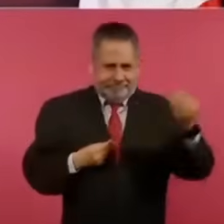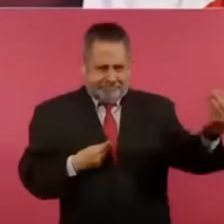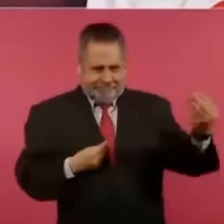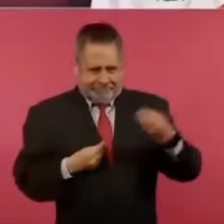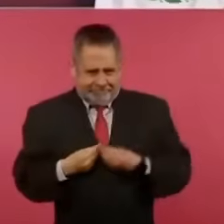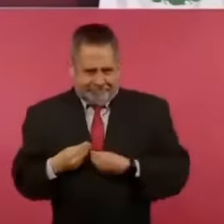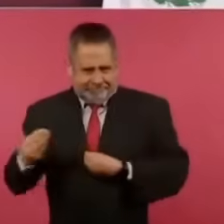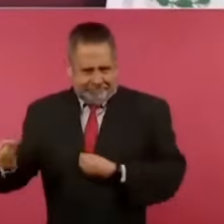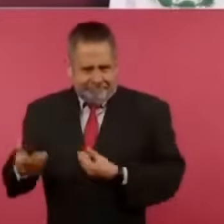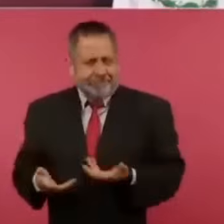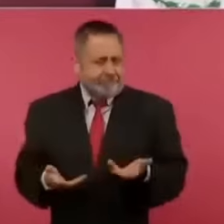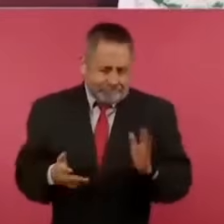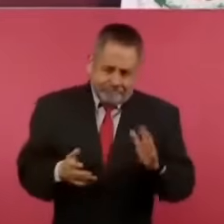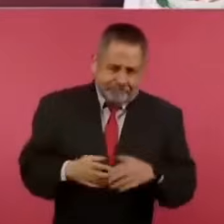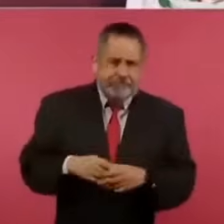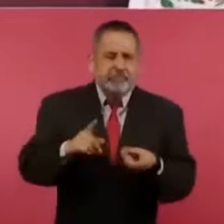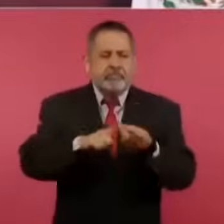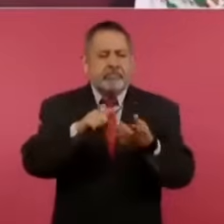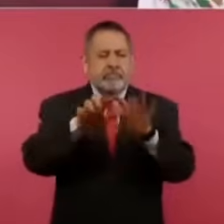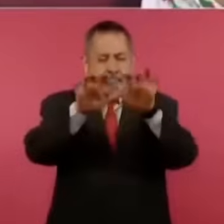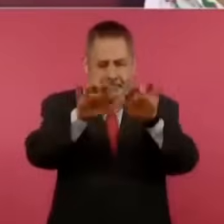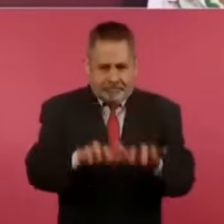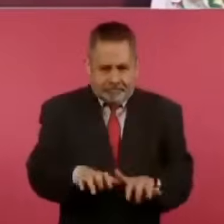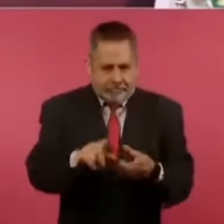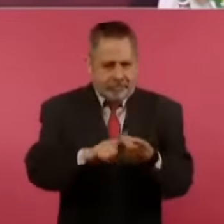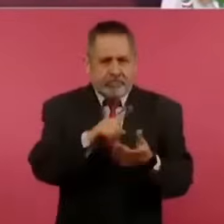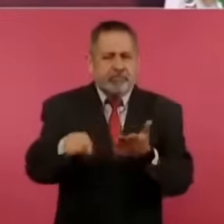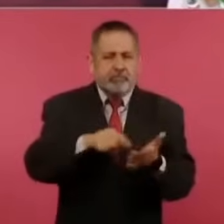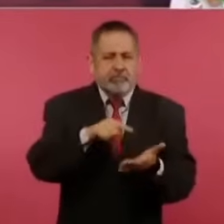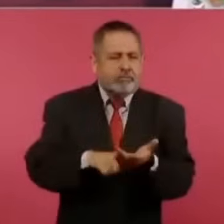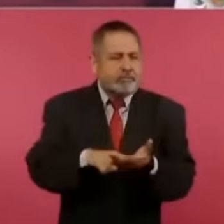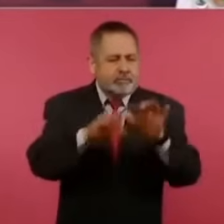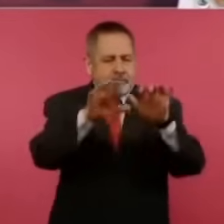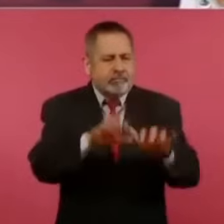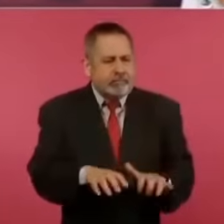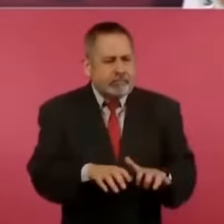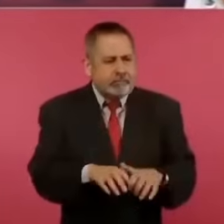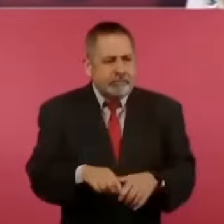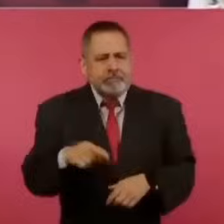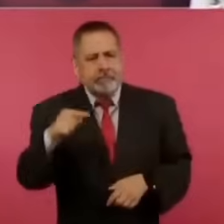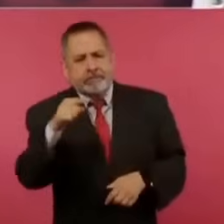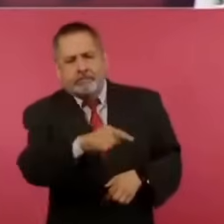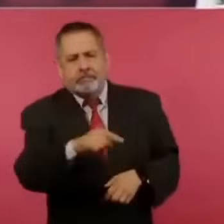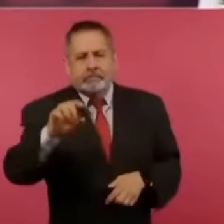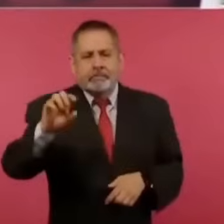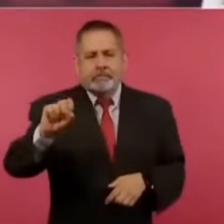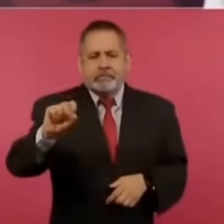¿dónde se firmó ese contrato? En la Secretaría de Gobernación.